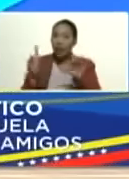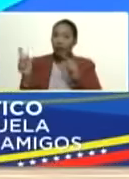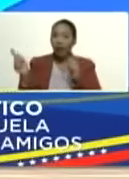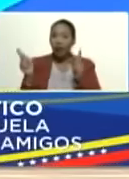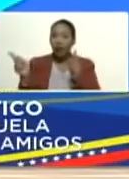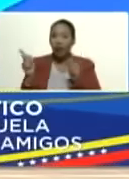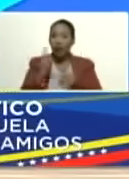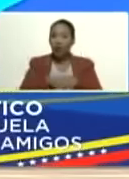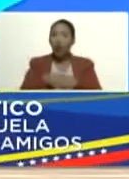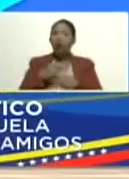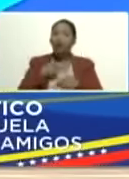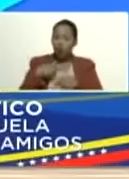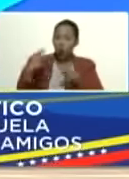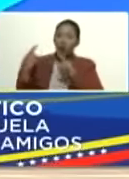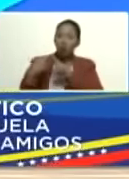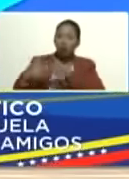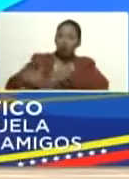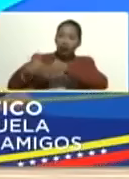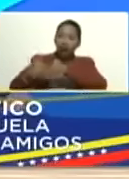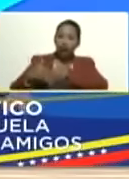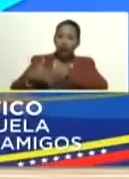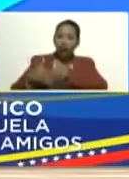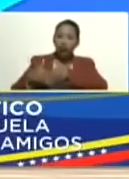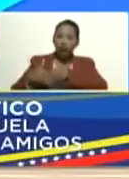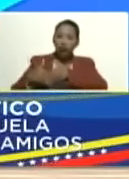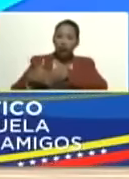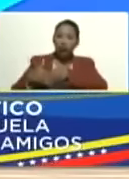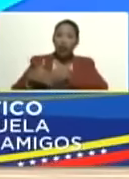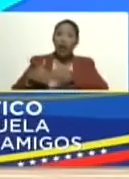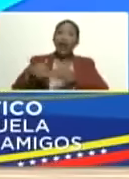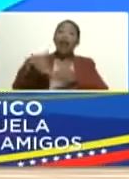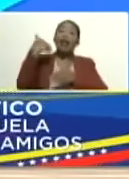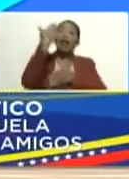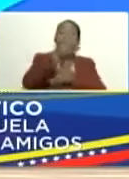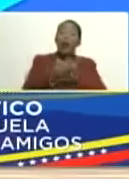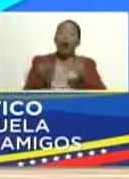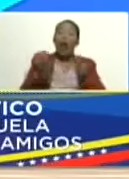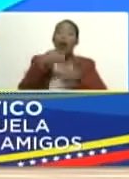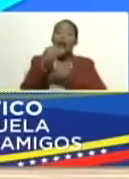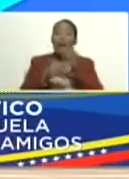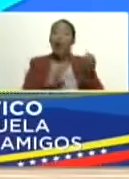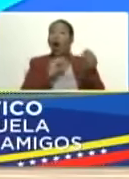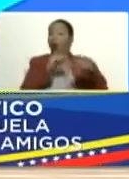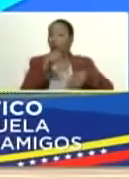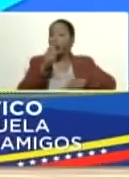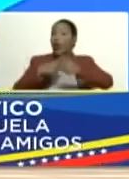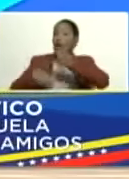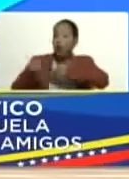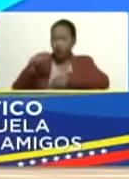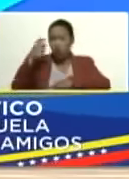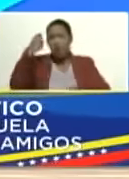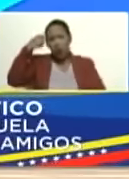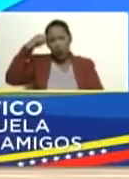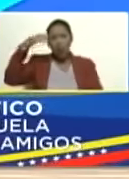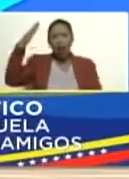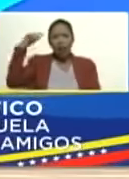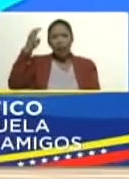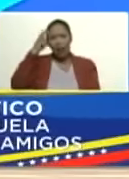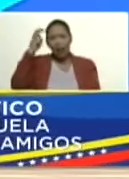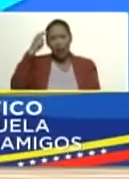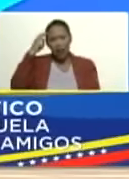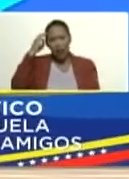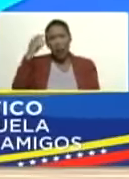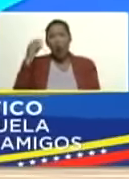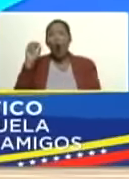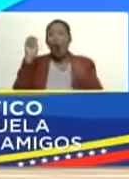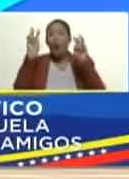1999-2007. Yo lo conocí, muere. Y luego establecemos una negociación, recuerdo, yo era canciller, para